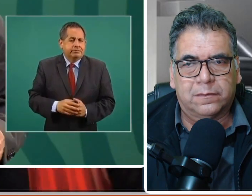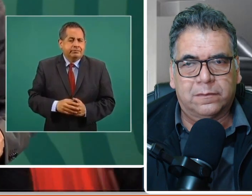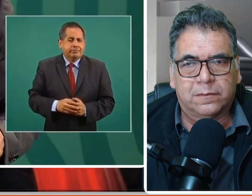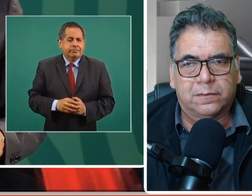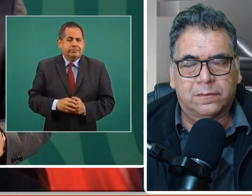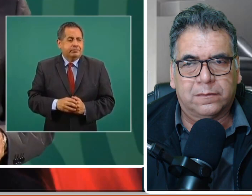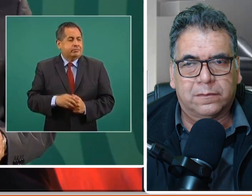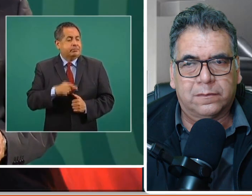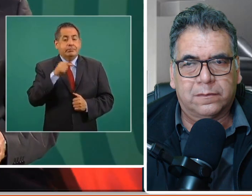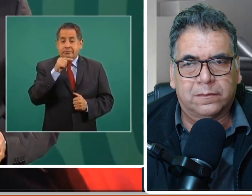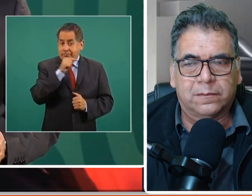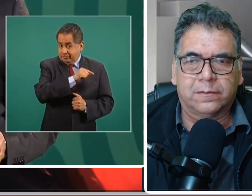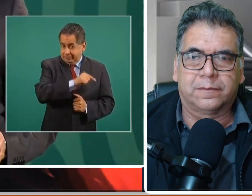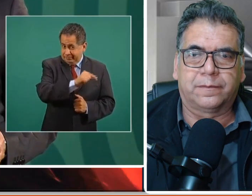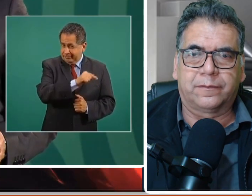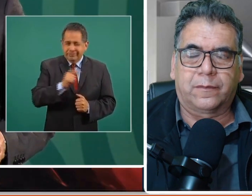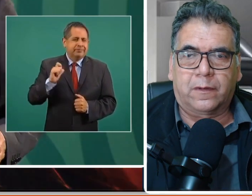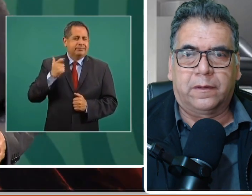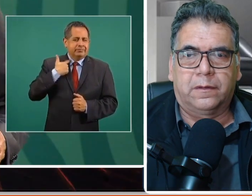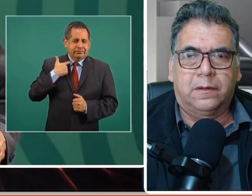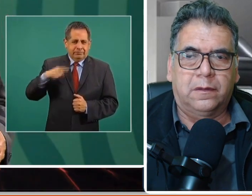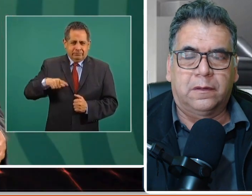dejaron a muchos